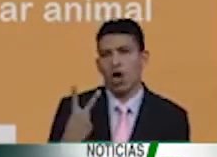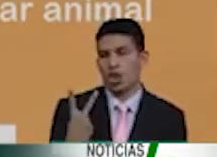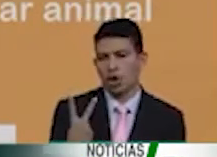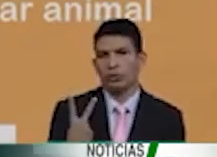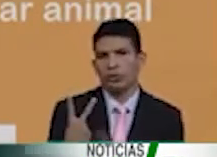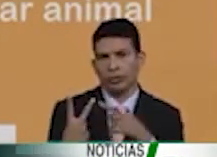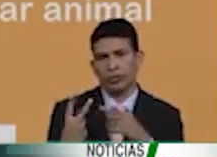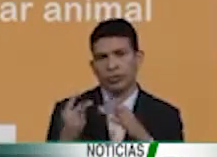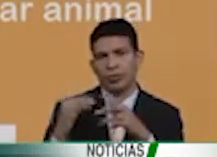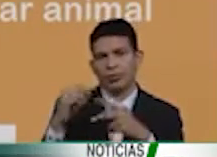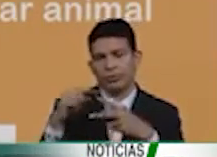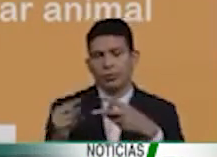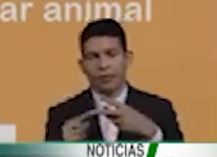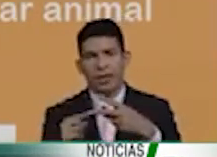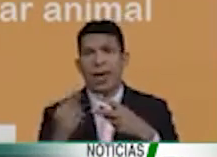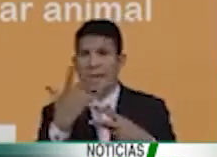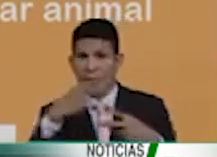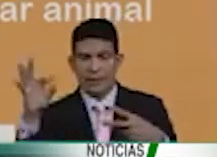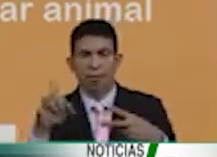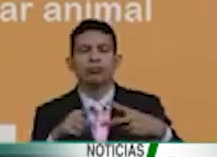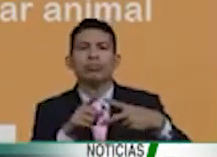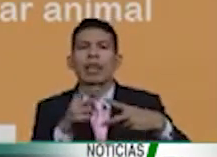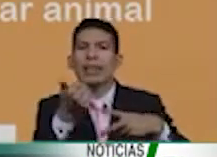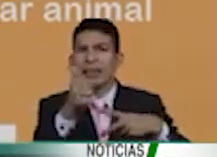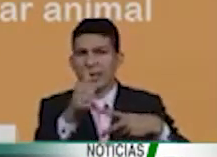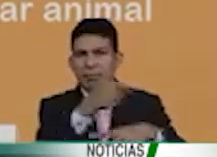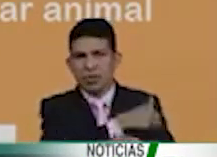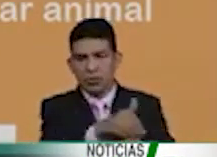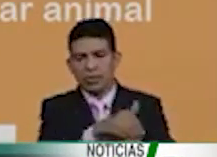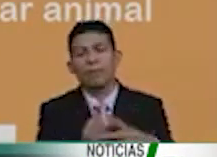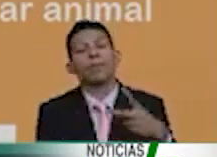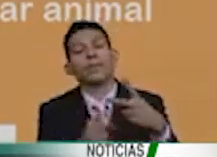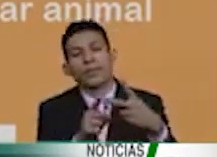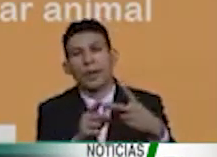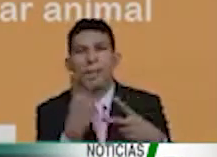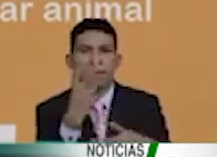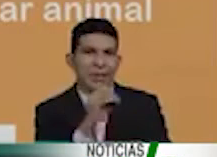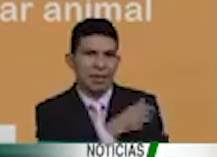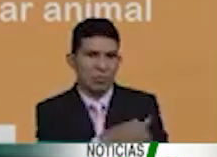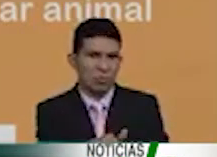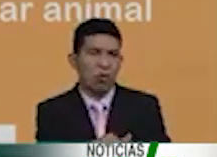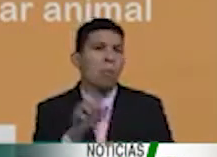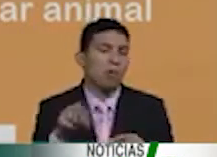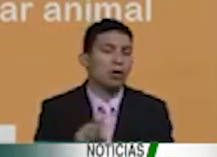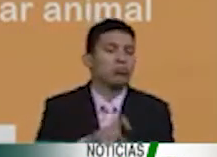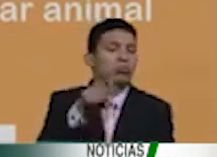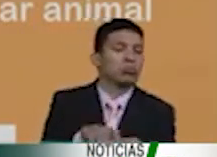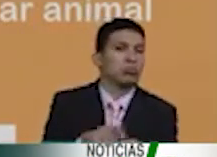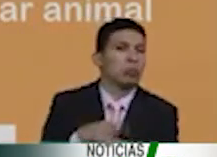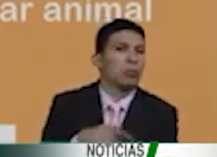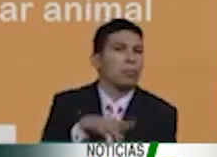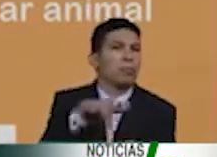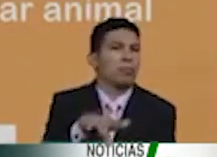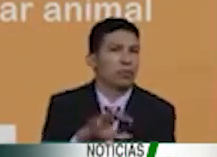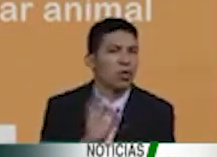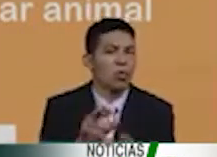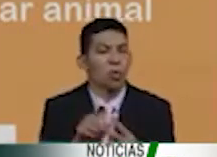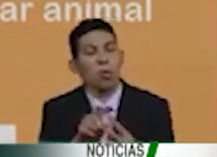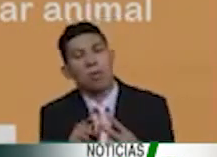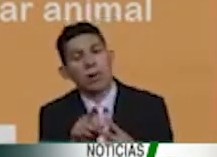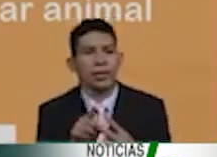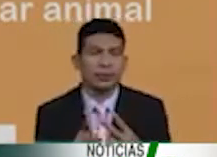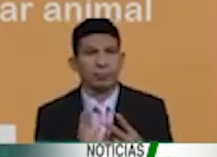esos 500 millones de pesos. Una de 10 millones y otra de 20 millones. O sea, usted puede participar y presentarse por alguna de las dos